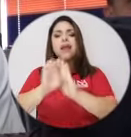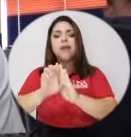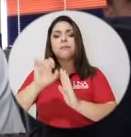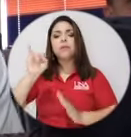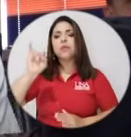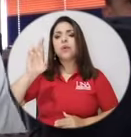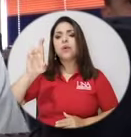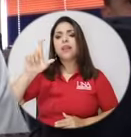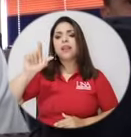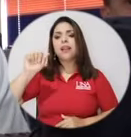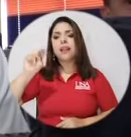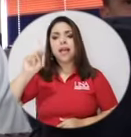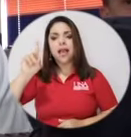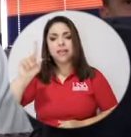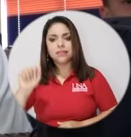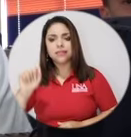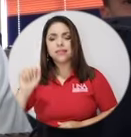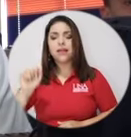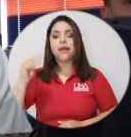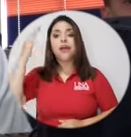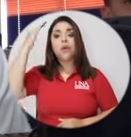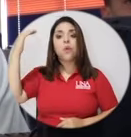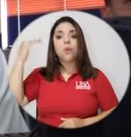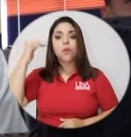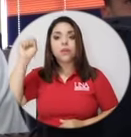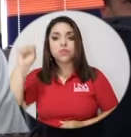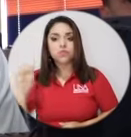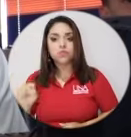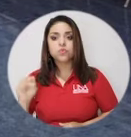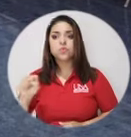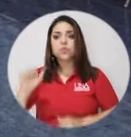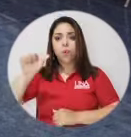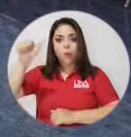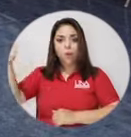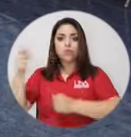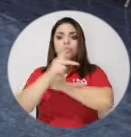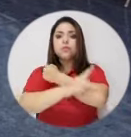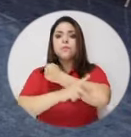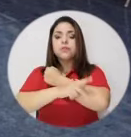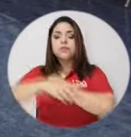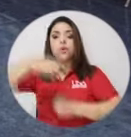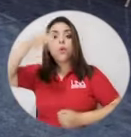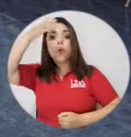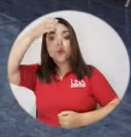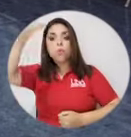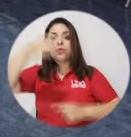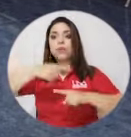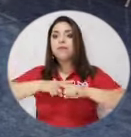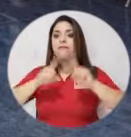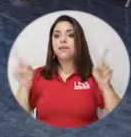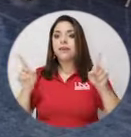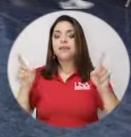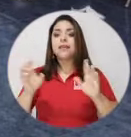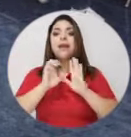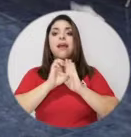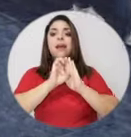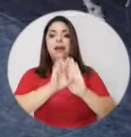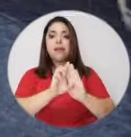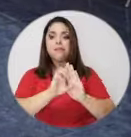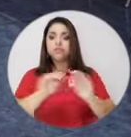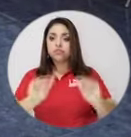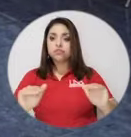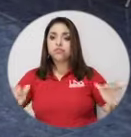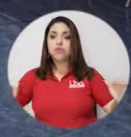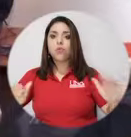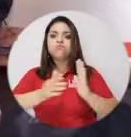finlandés, el caso de Corea del Sur y otros países, la cultura es muy diferente, ¿verdad? Porque cuando tenemos un chico muy talentoso, a ese